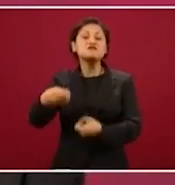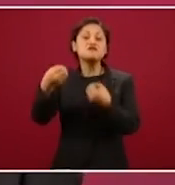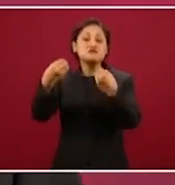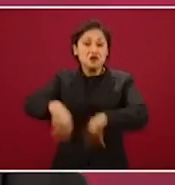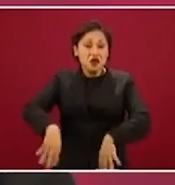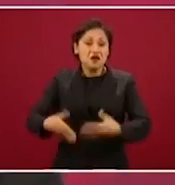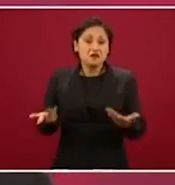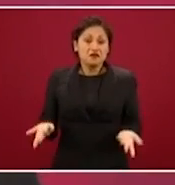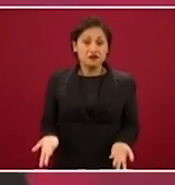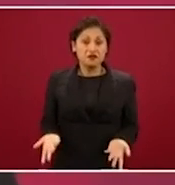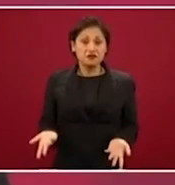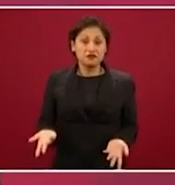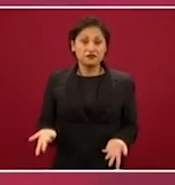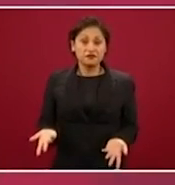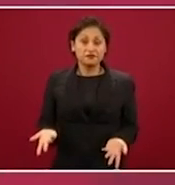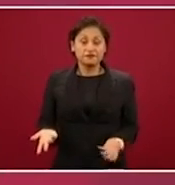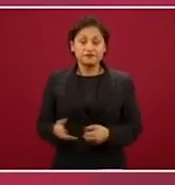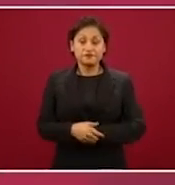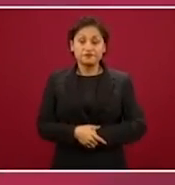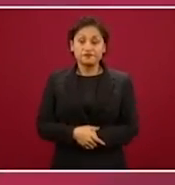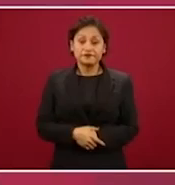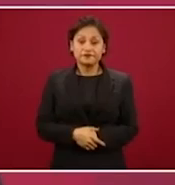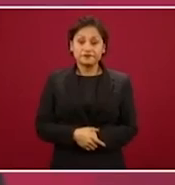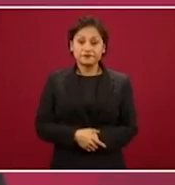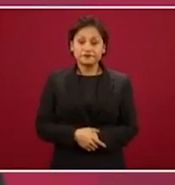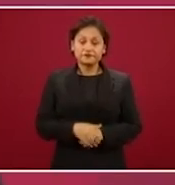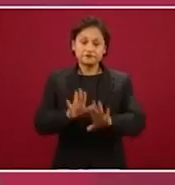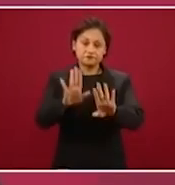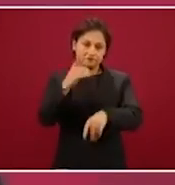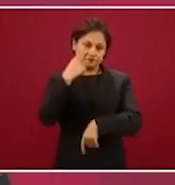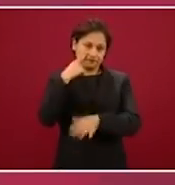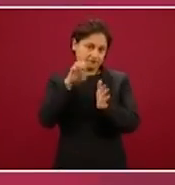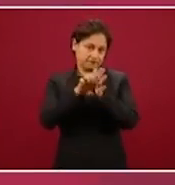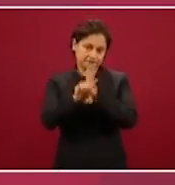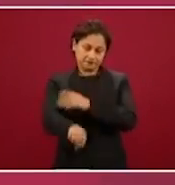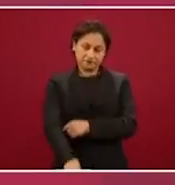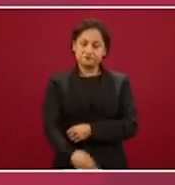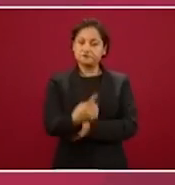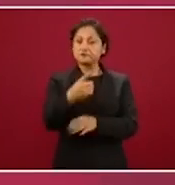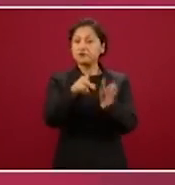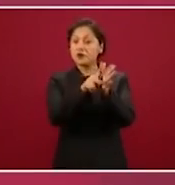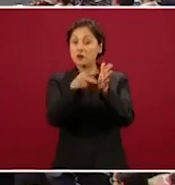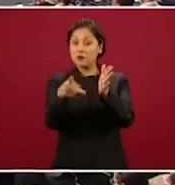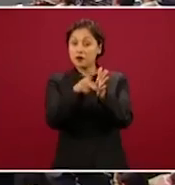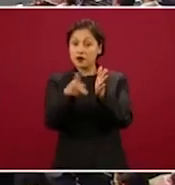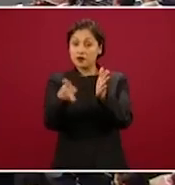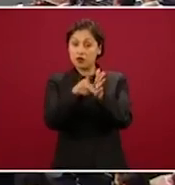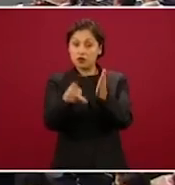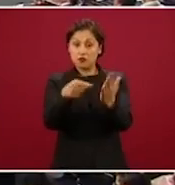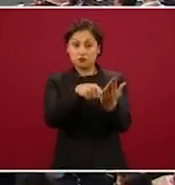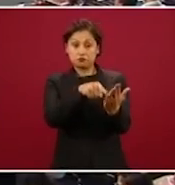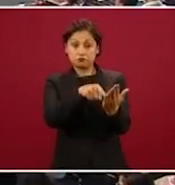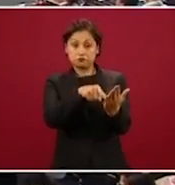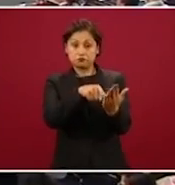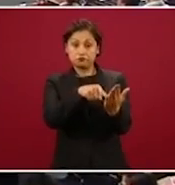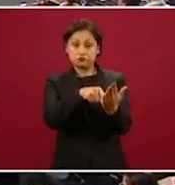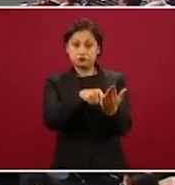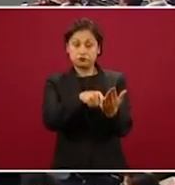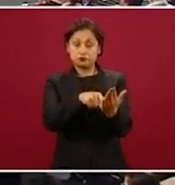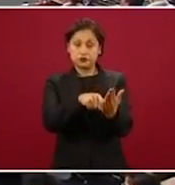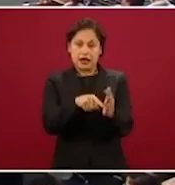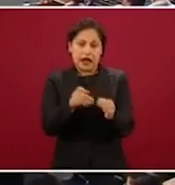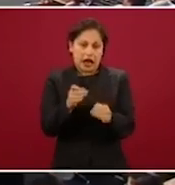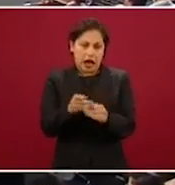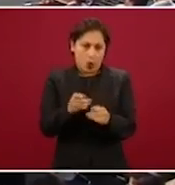O sea, si un periódico se dedica, no lo digo porque esté sucediendo